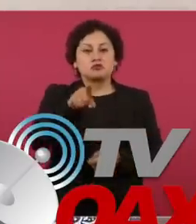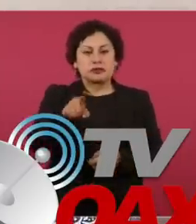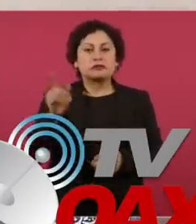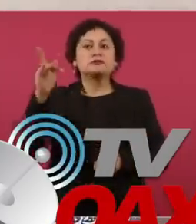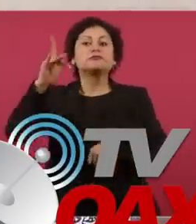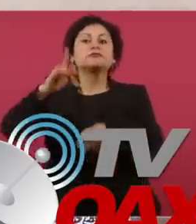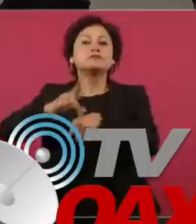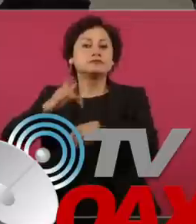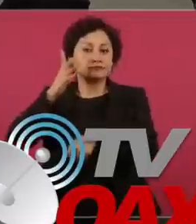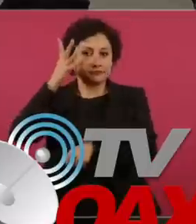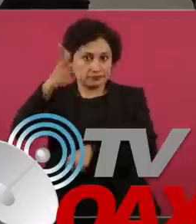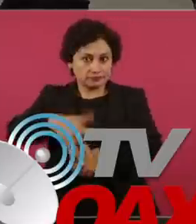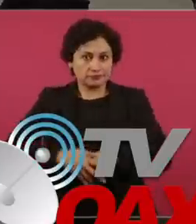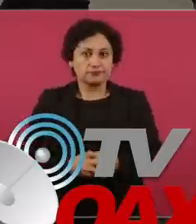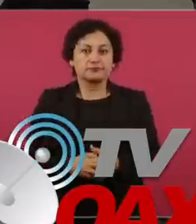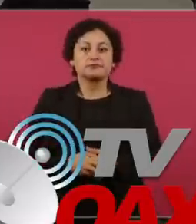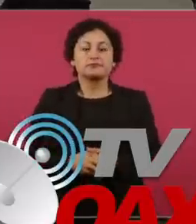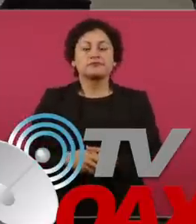¿Mande?